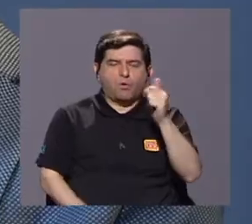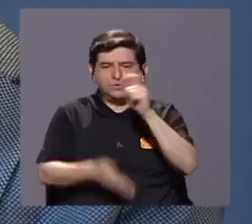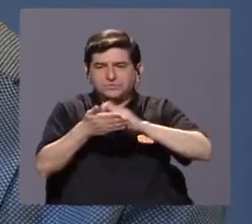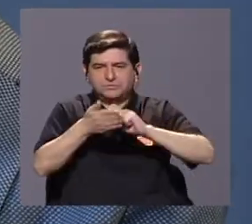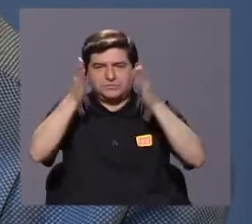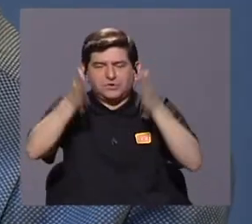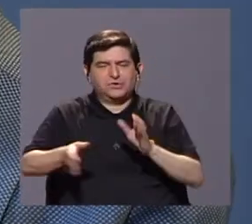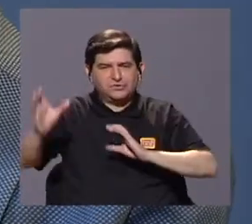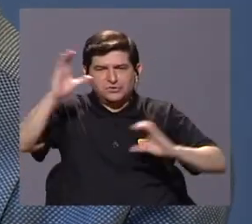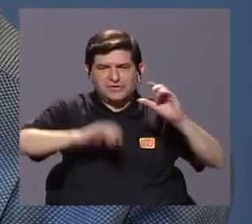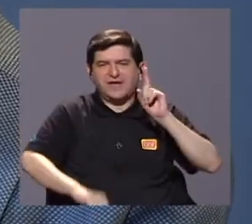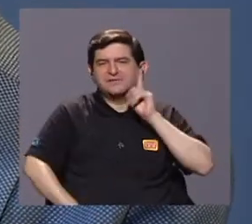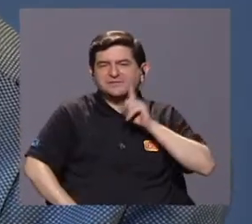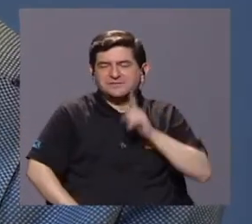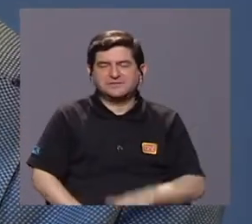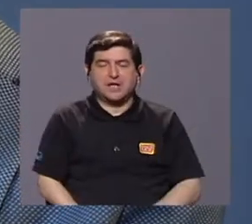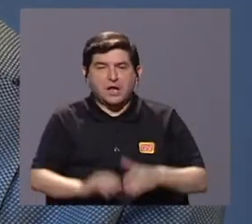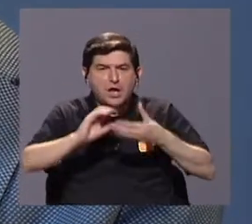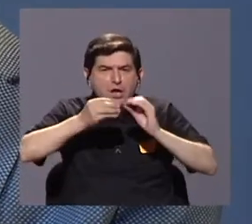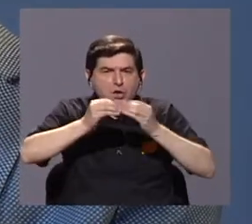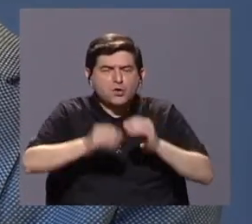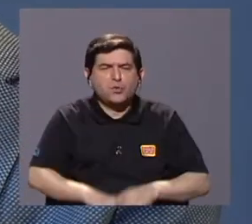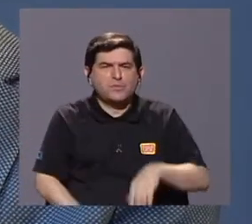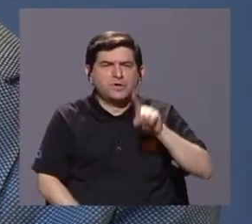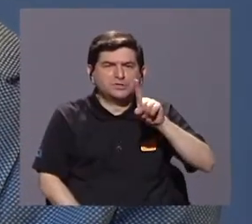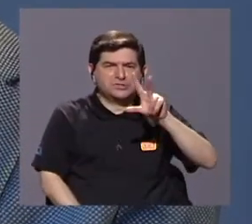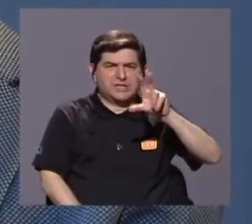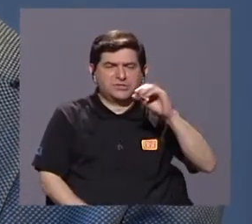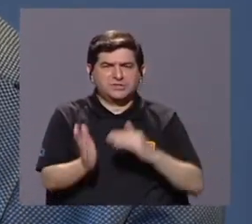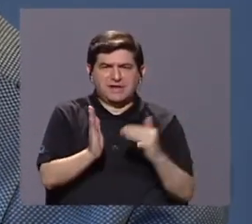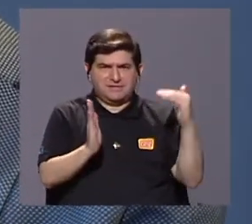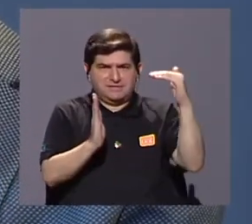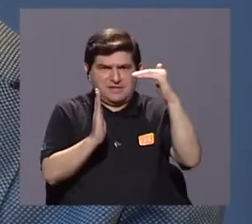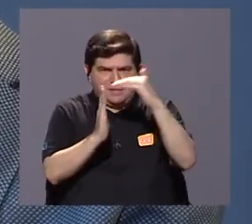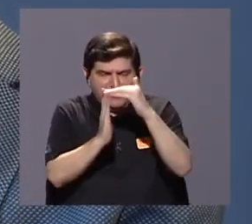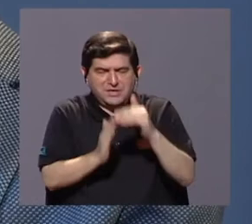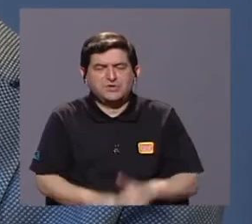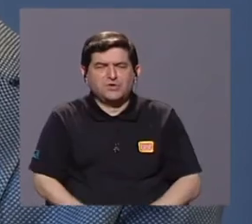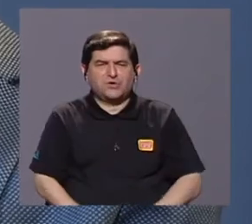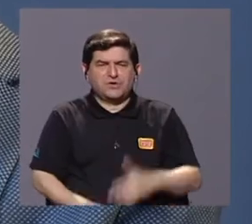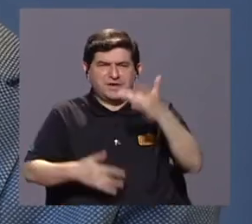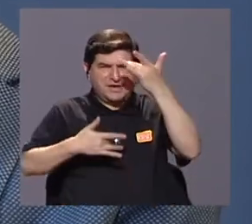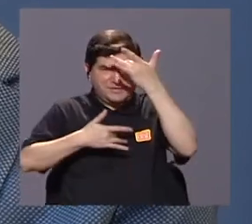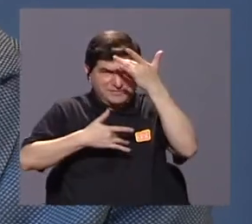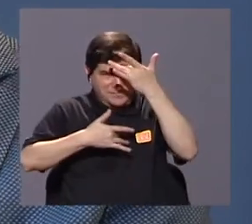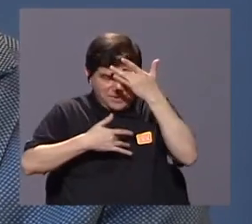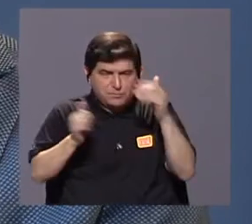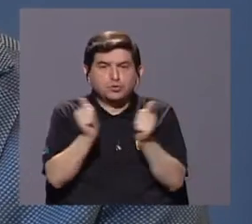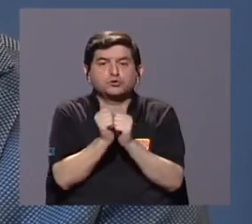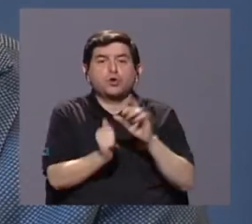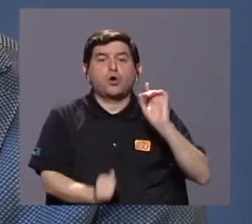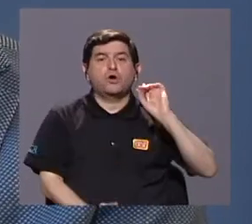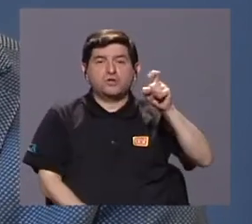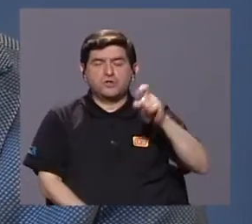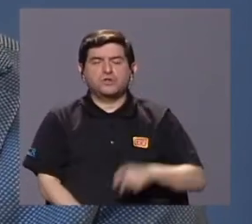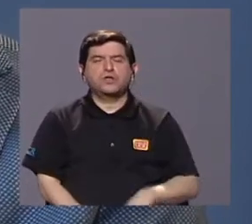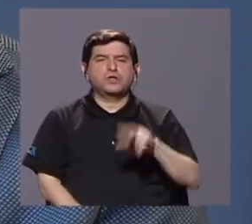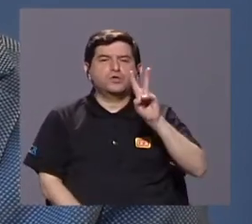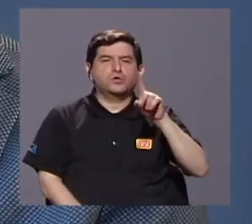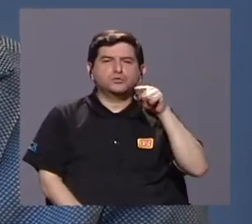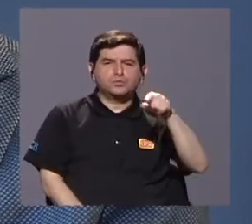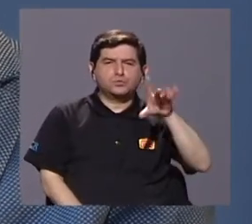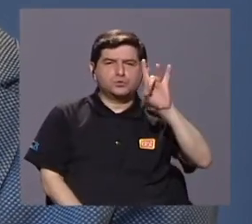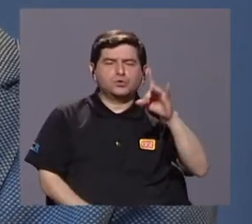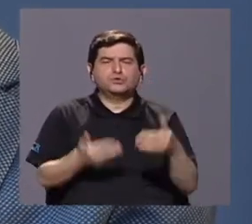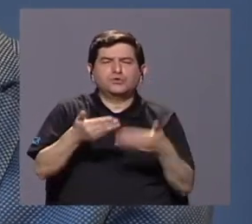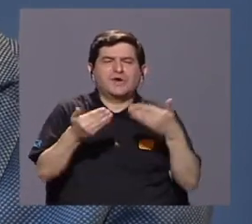Sí, las cifras son 130 millones de infectados con diagnóstico y correcto, aproximadamente 2.8, ya casi